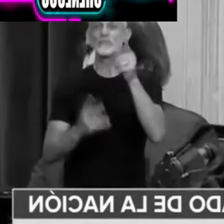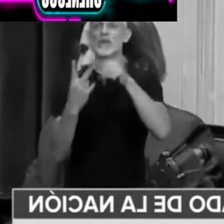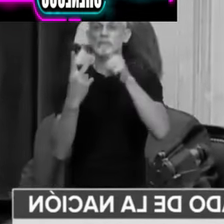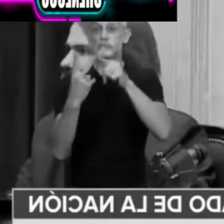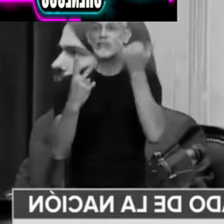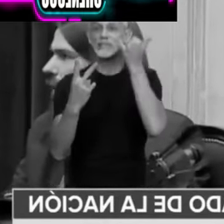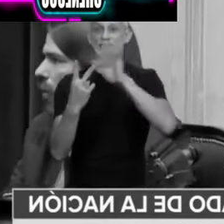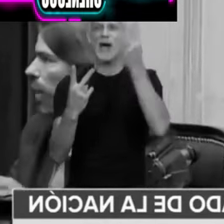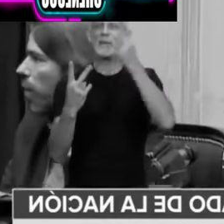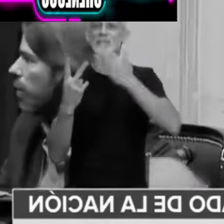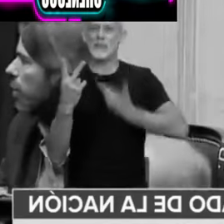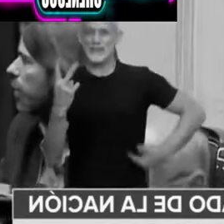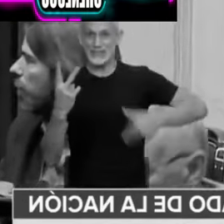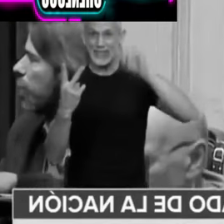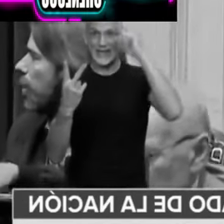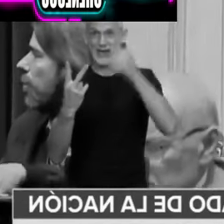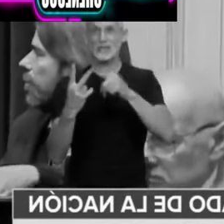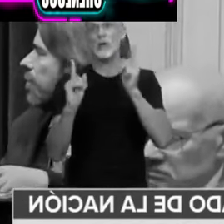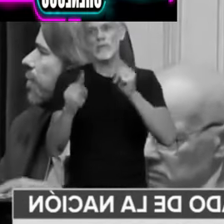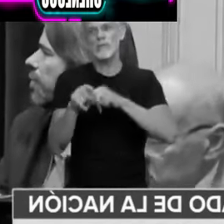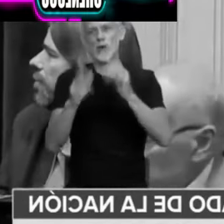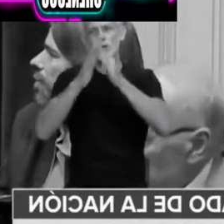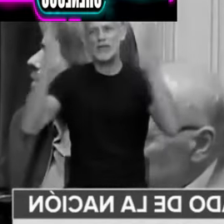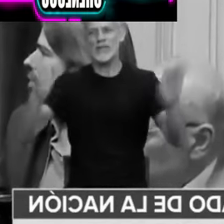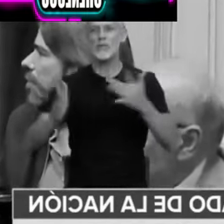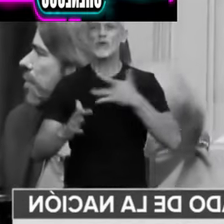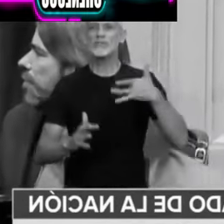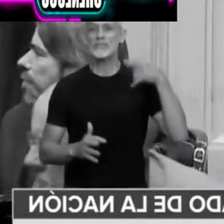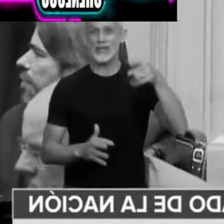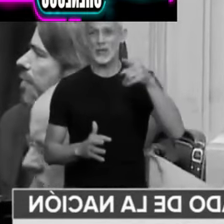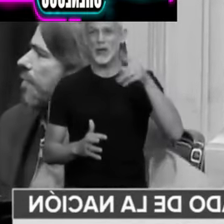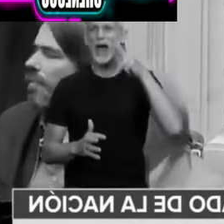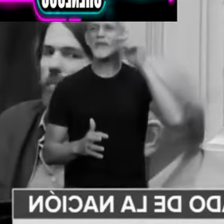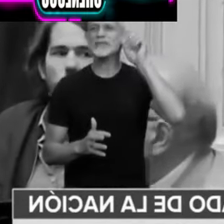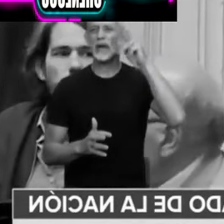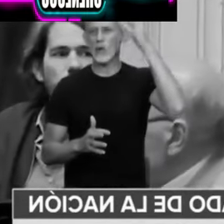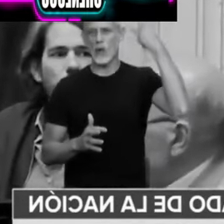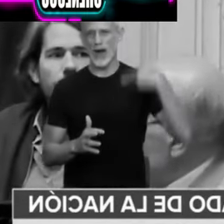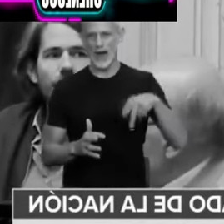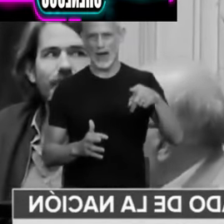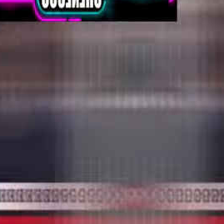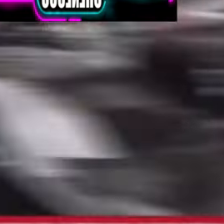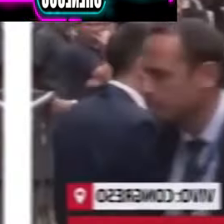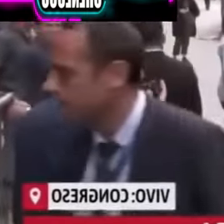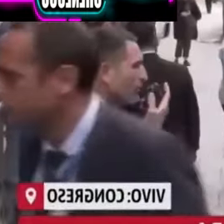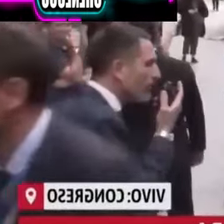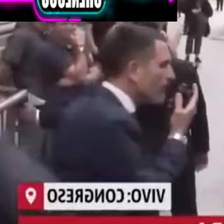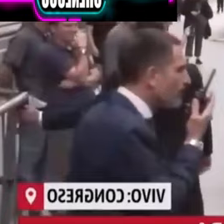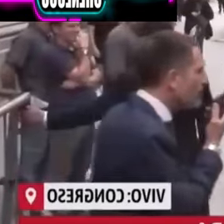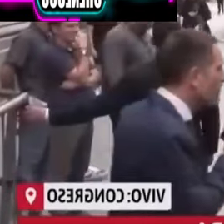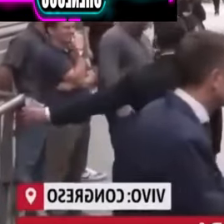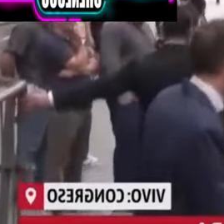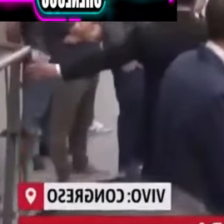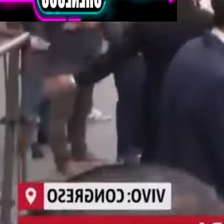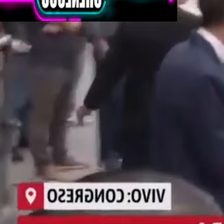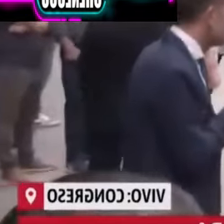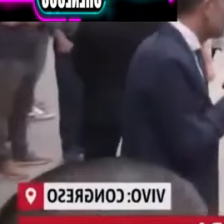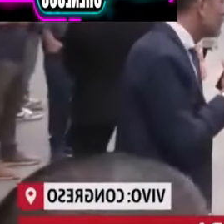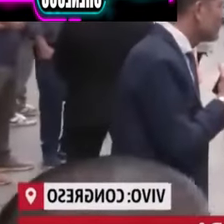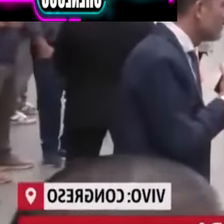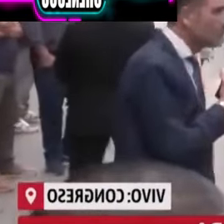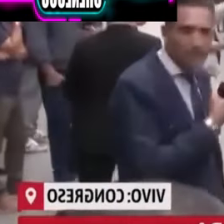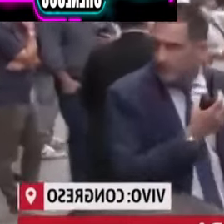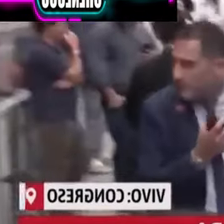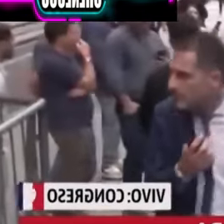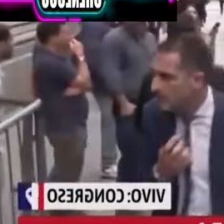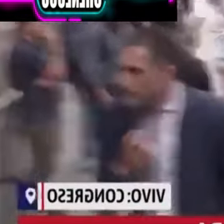queda proclamada vicepresidenta de la Nación por el mismo periodo la señora ciudadana Victoria Villarreal. Gerardo Milei, que